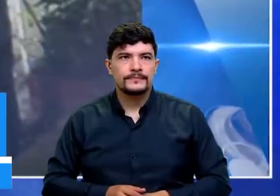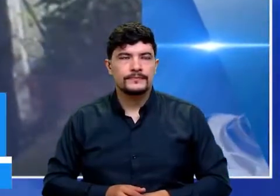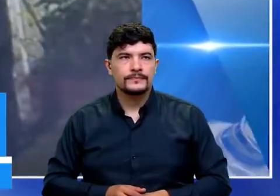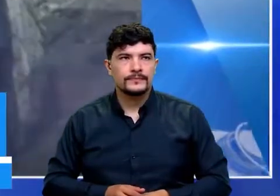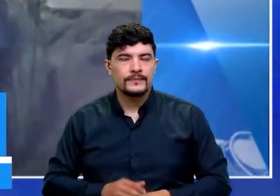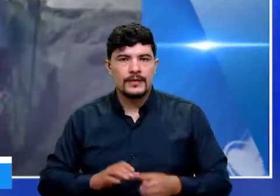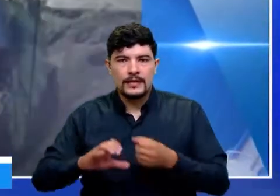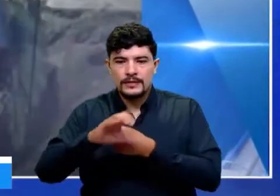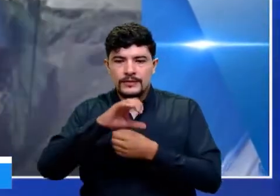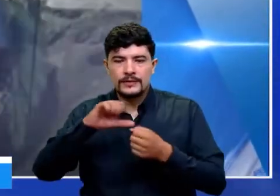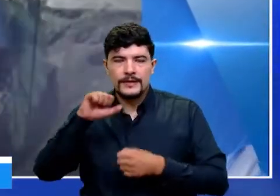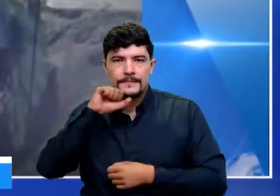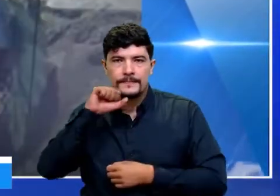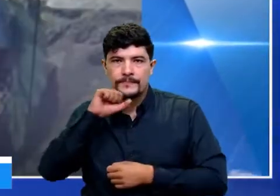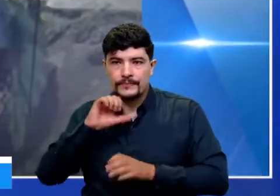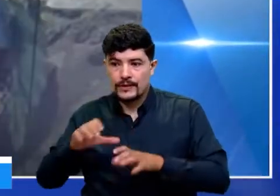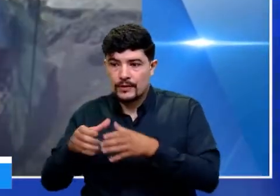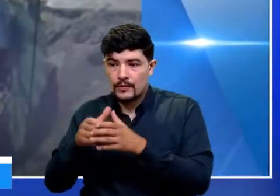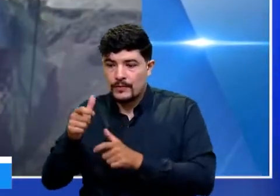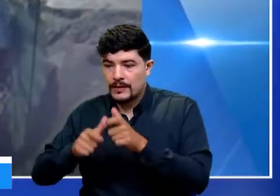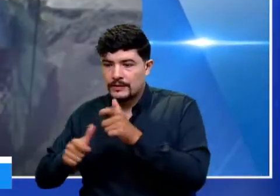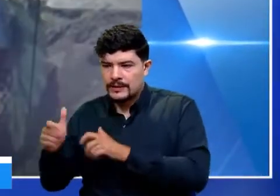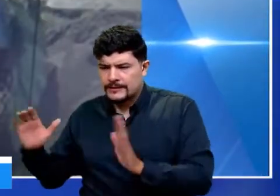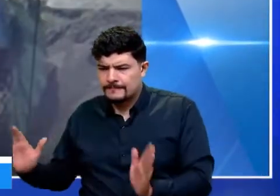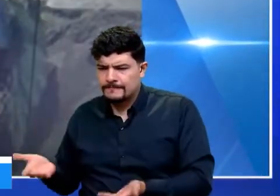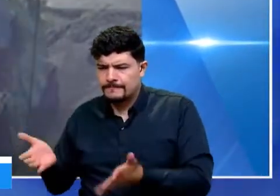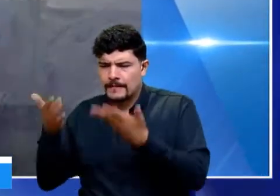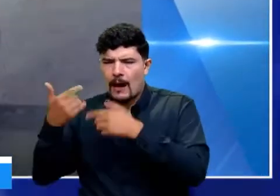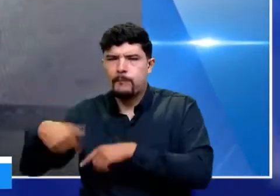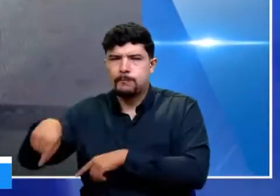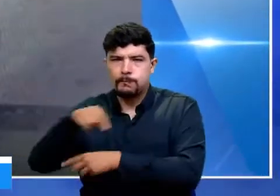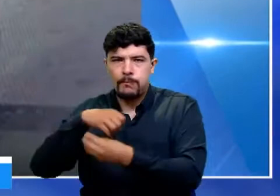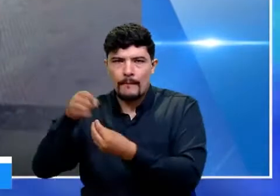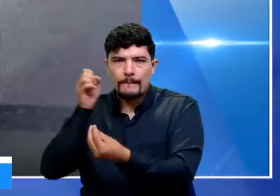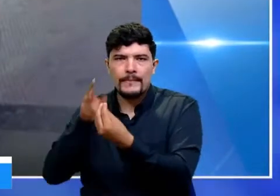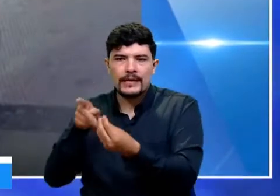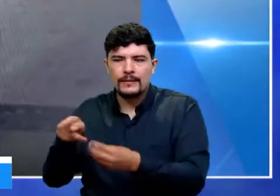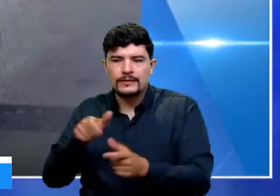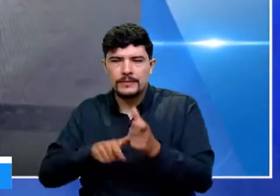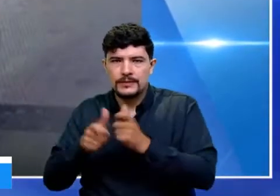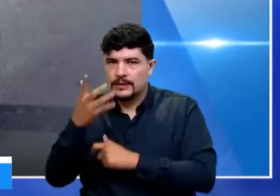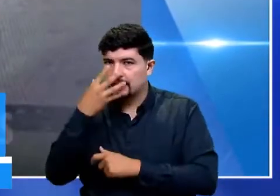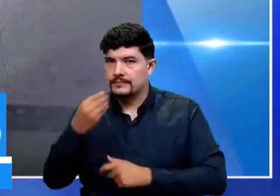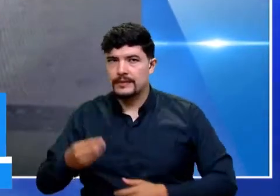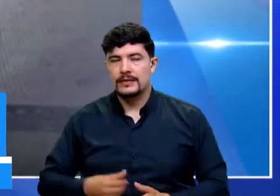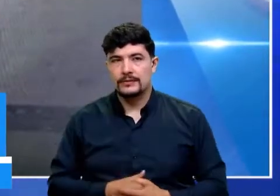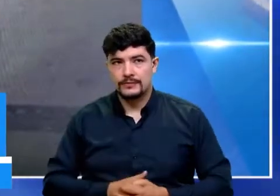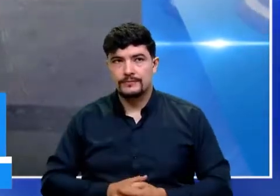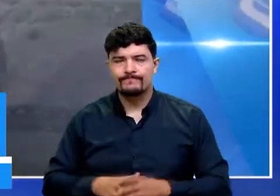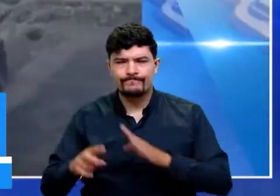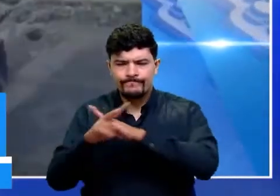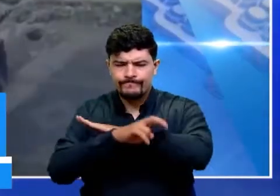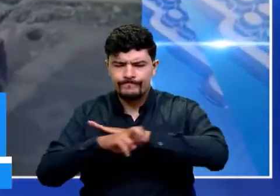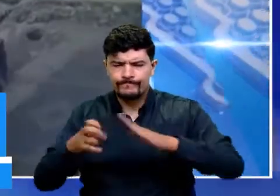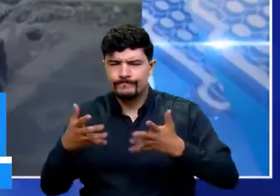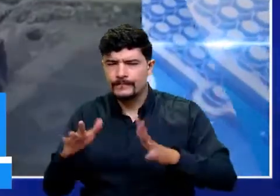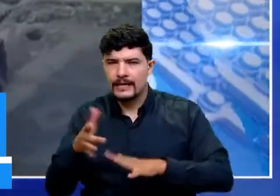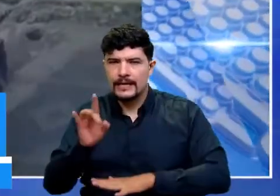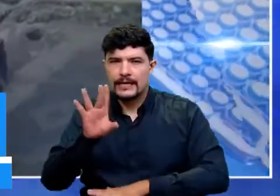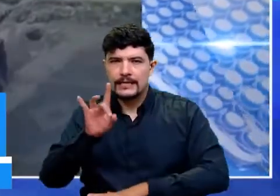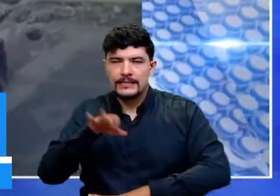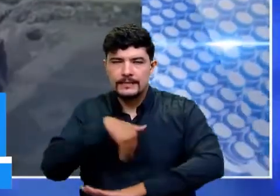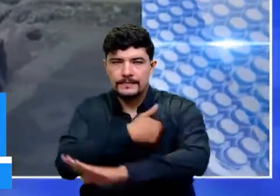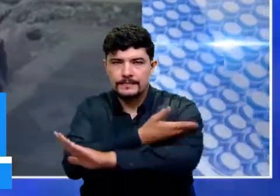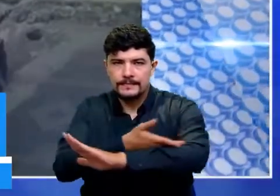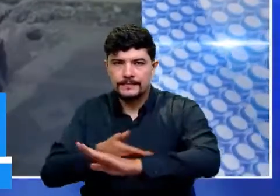Y en Barranca Bermeja, un grupo de emprendedores fue víctima de los delincuentes, donde infortunadamente fueron hurtados alrededor de 15 millones